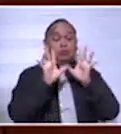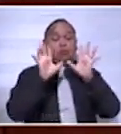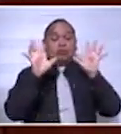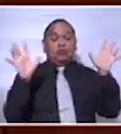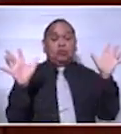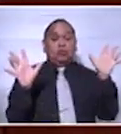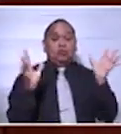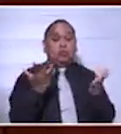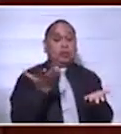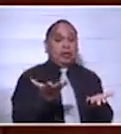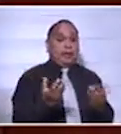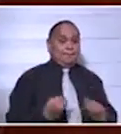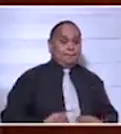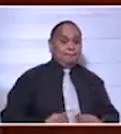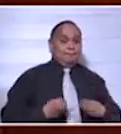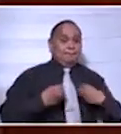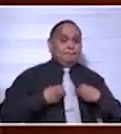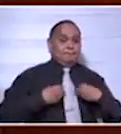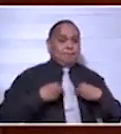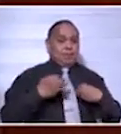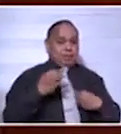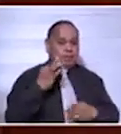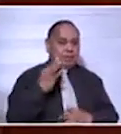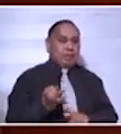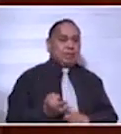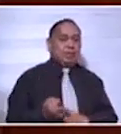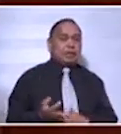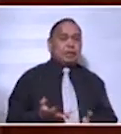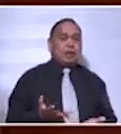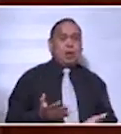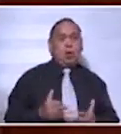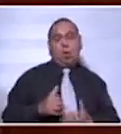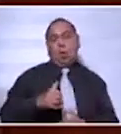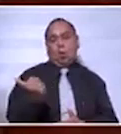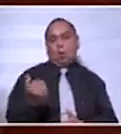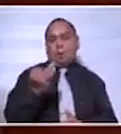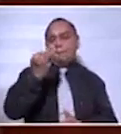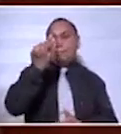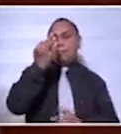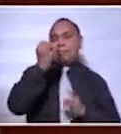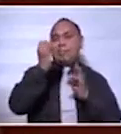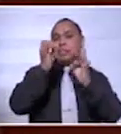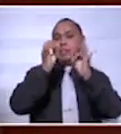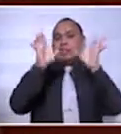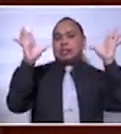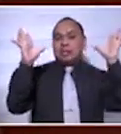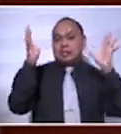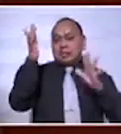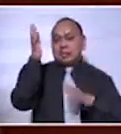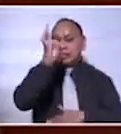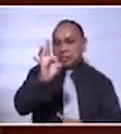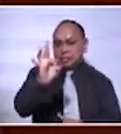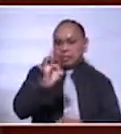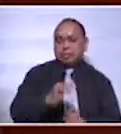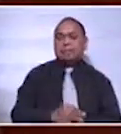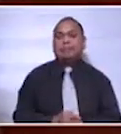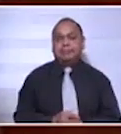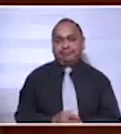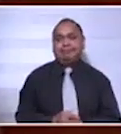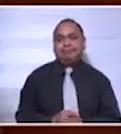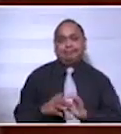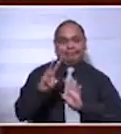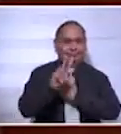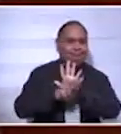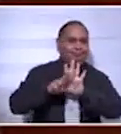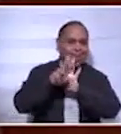buena vida que se dio, pero era otra persona, y bueno, pues ya de pronto ya resultó, por las grabaciones